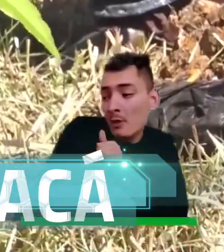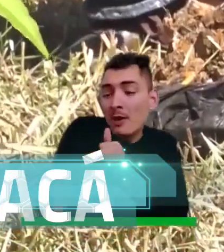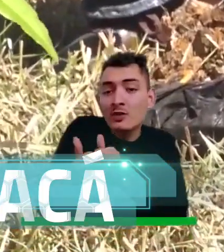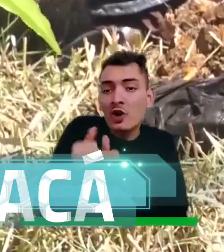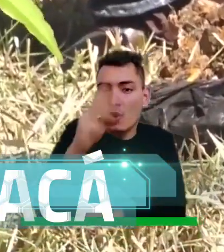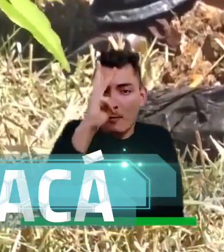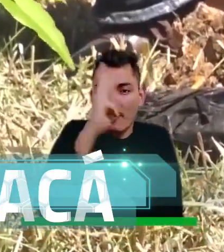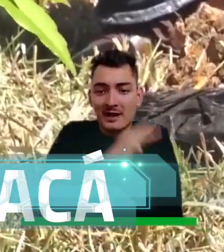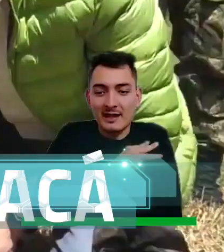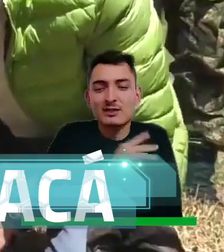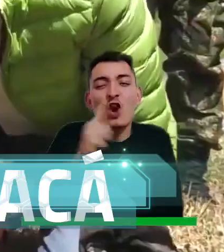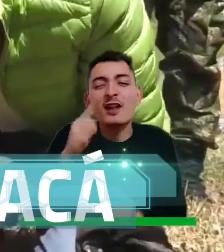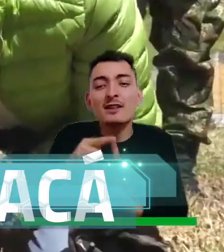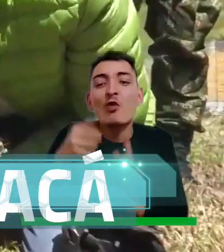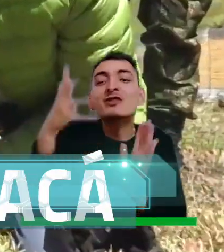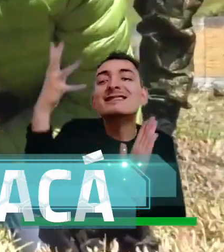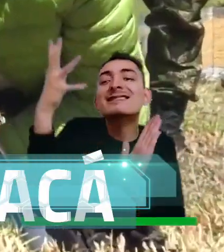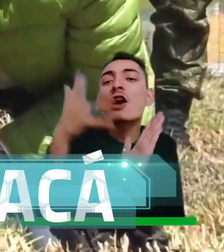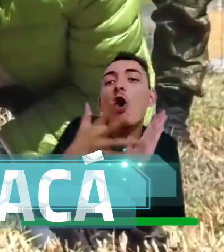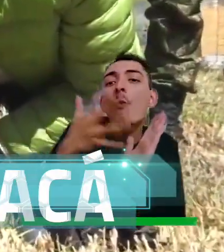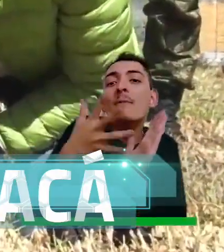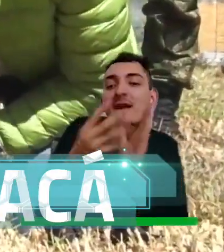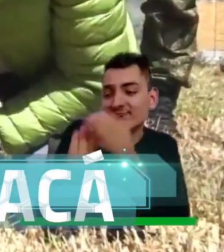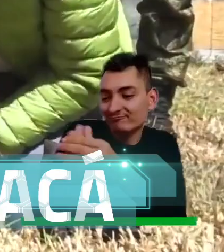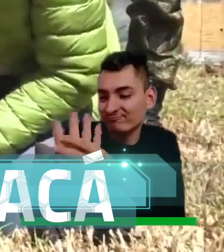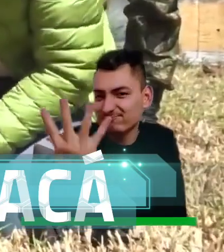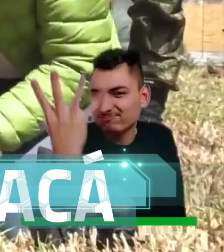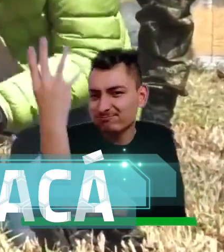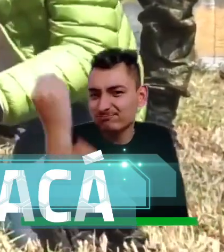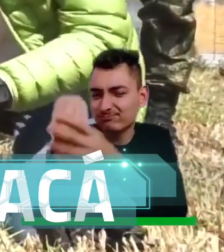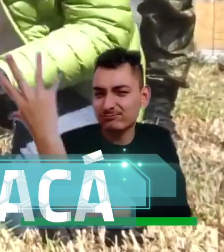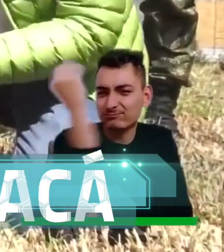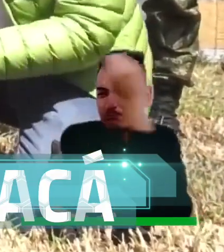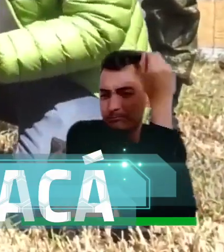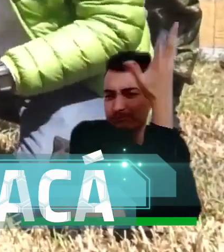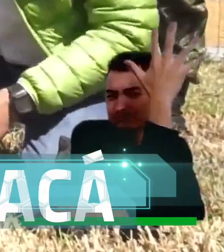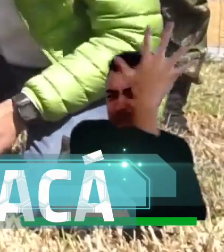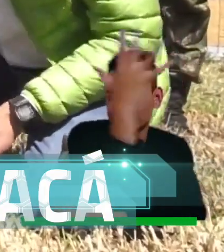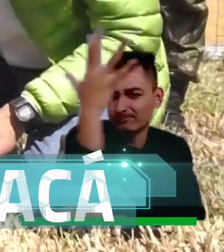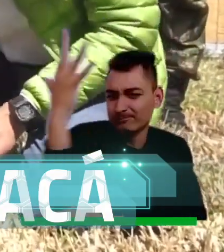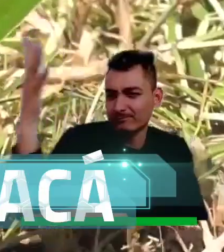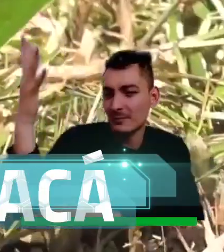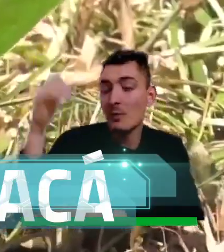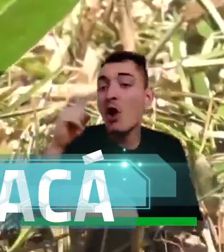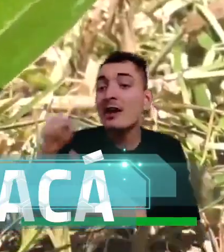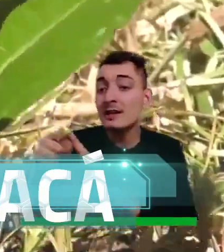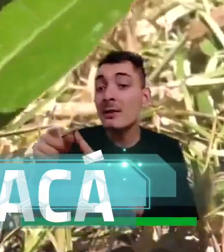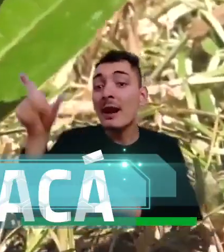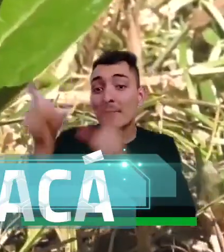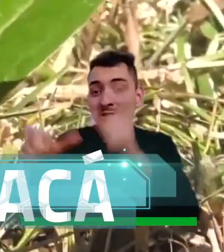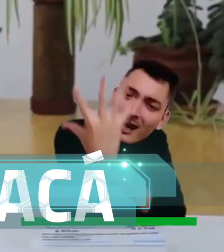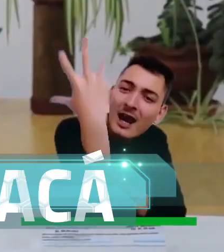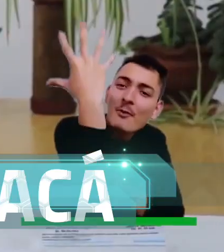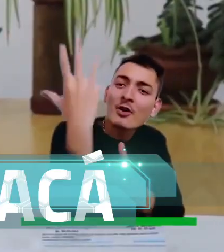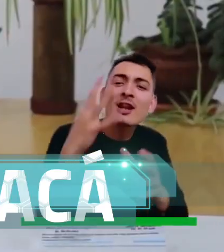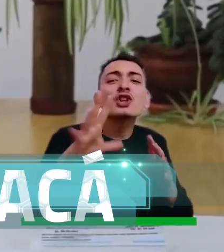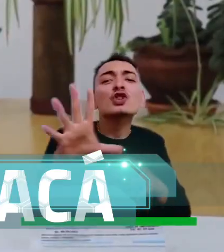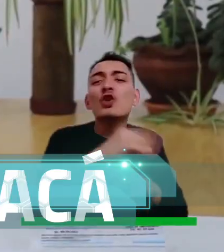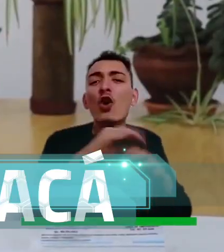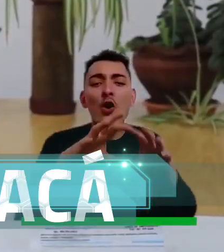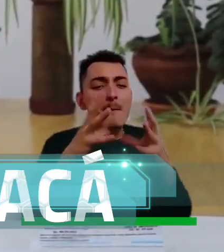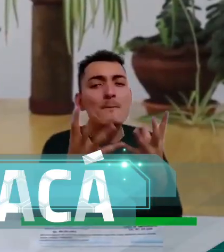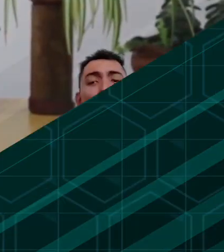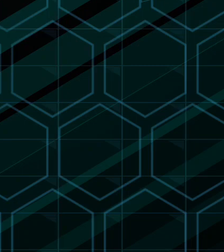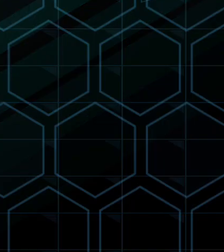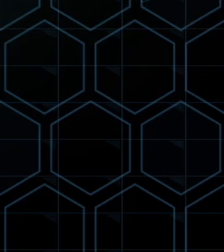Ejército Nacional para sembrar 5.000 árboles, los cuales son vida para todas las comunidades y para el planeta. Al sembrar